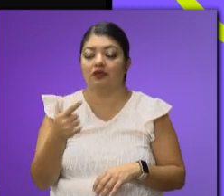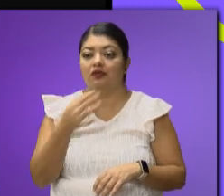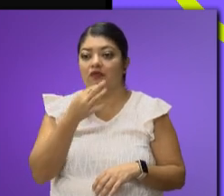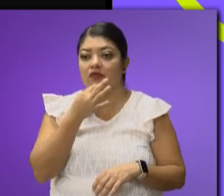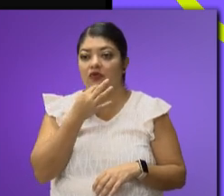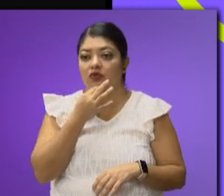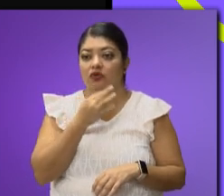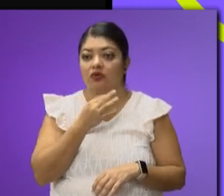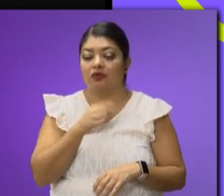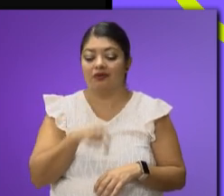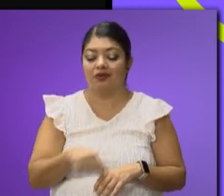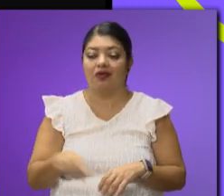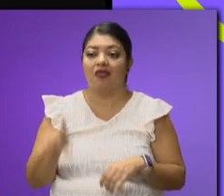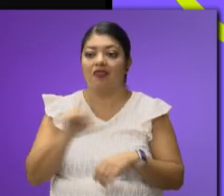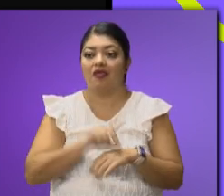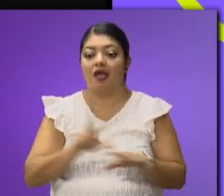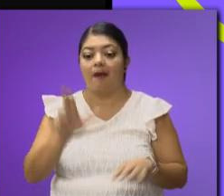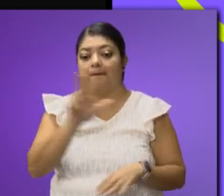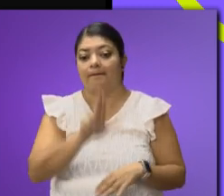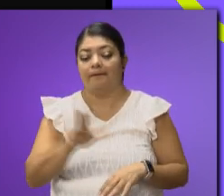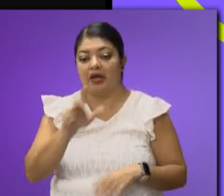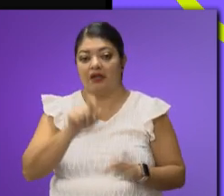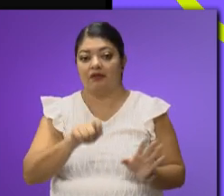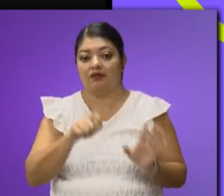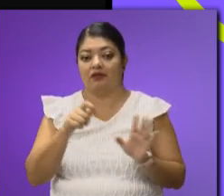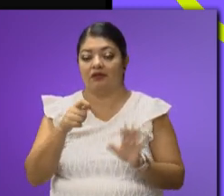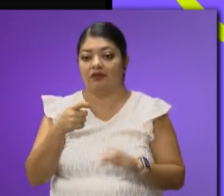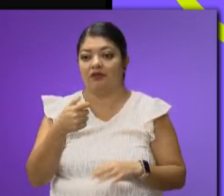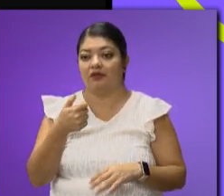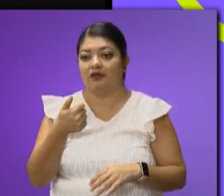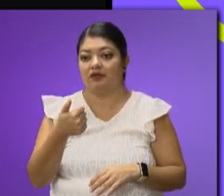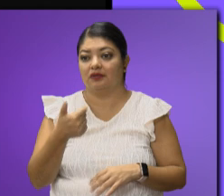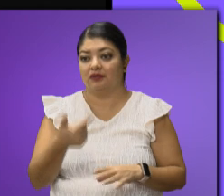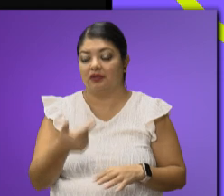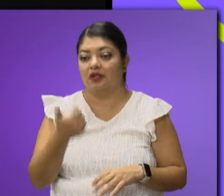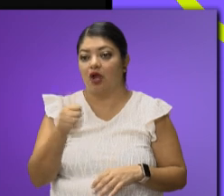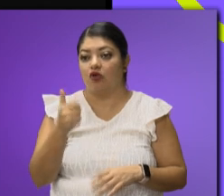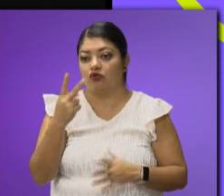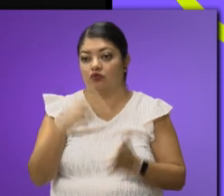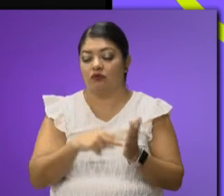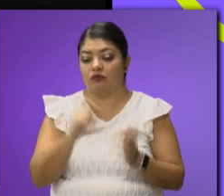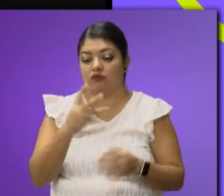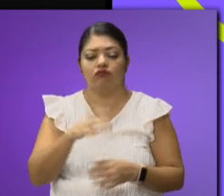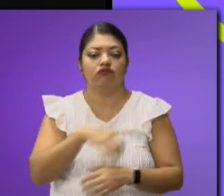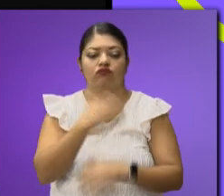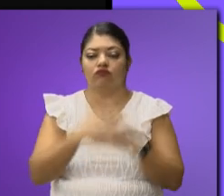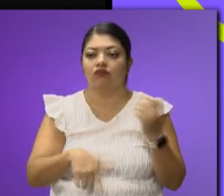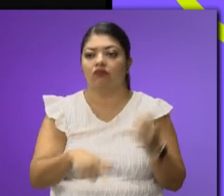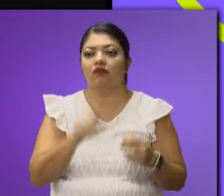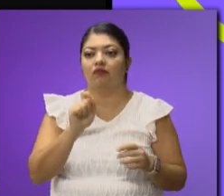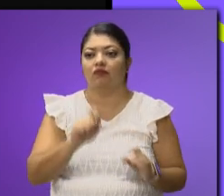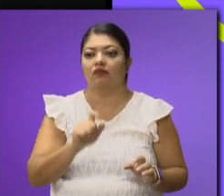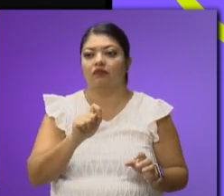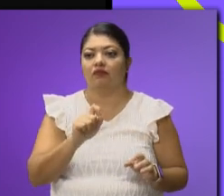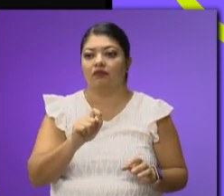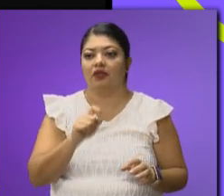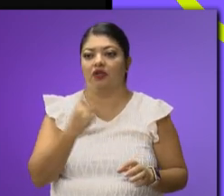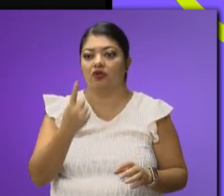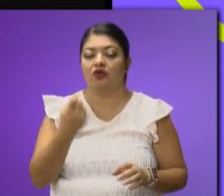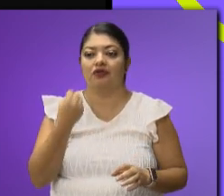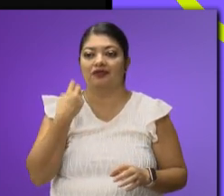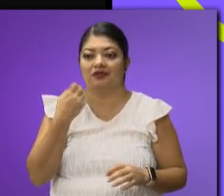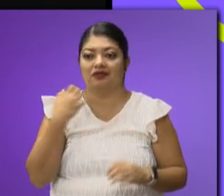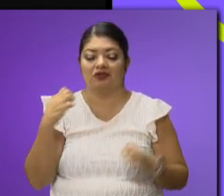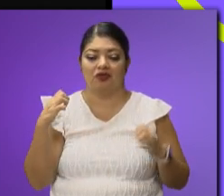12:47 de este día martes 27 de agosto del año 2024, se da por concluida esta 21ª sesión